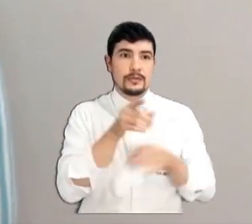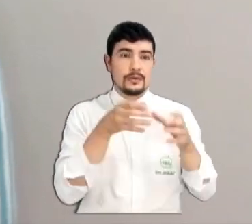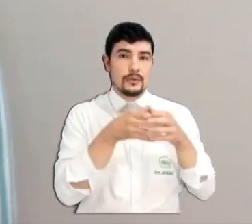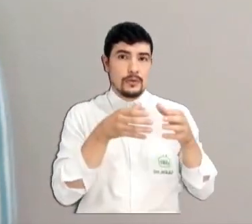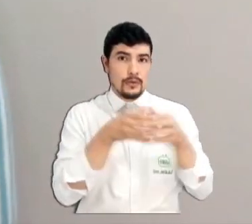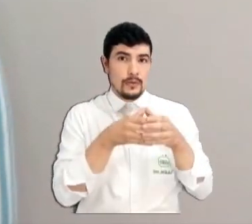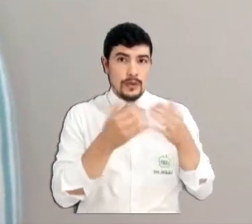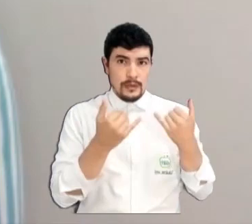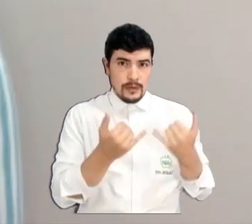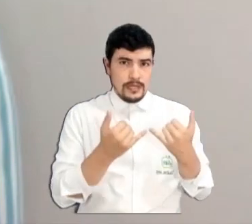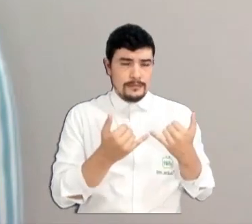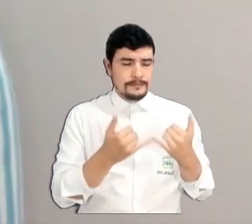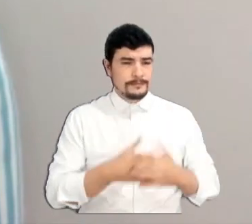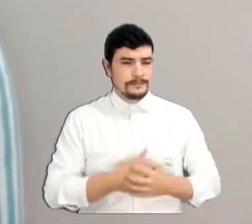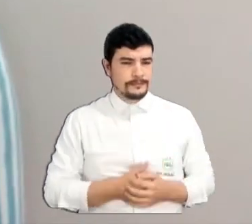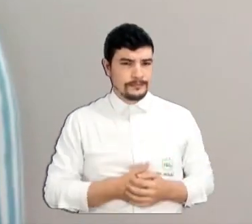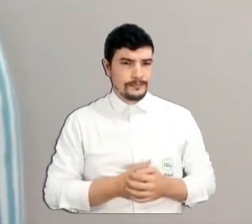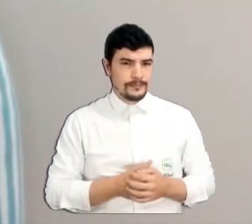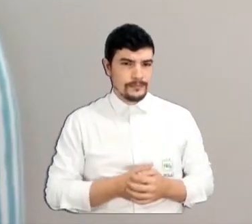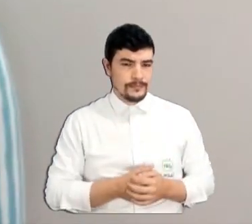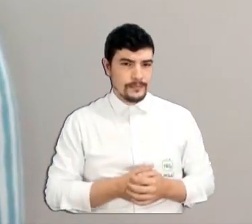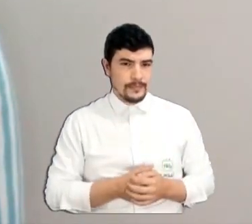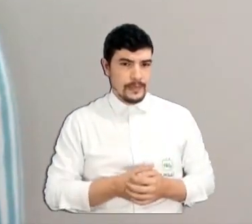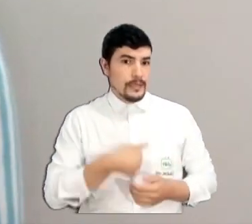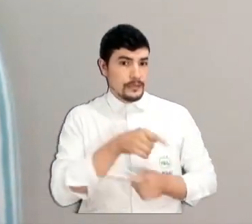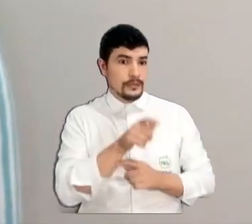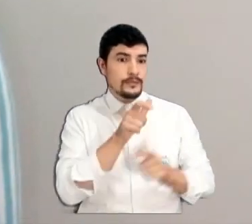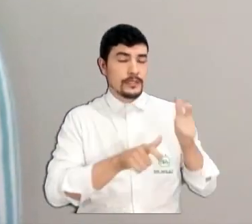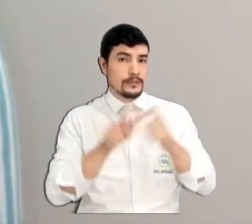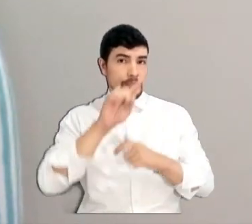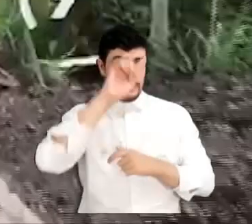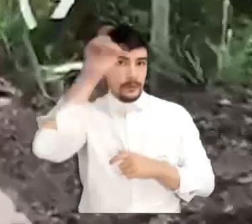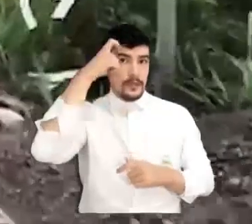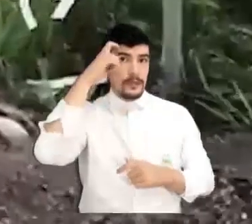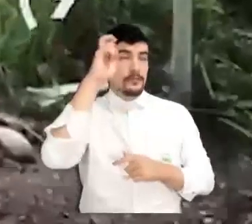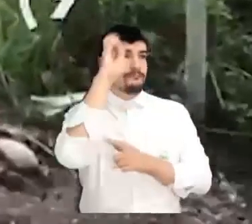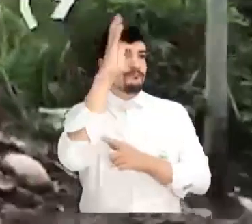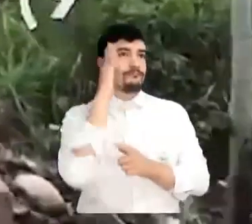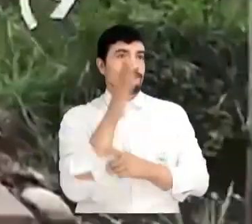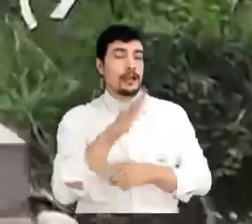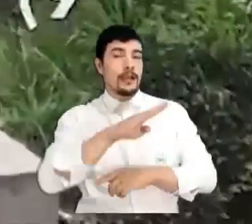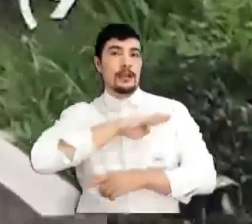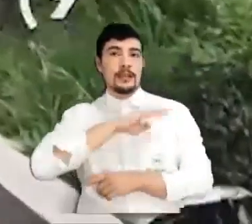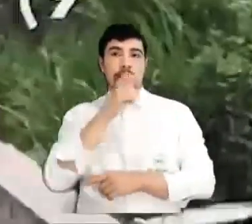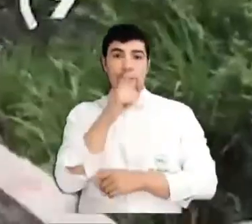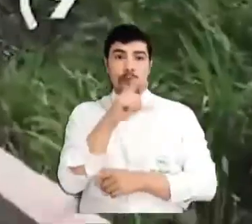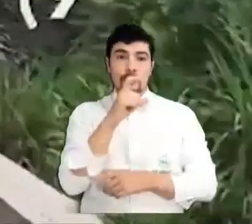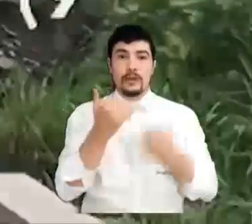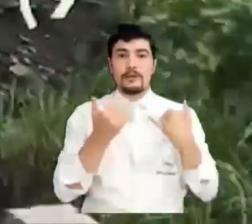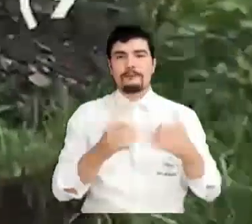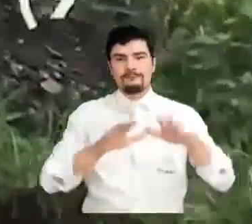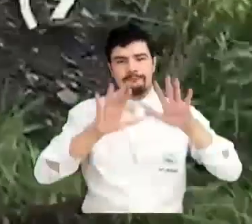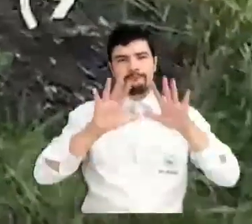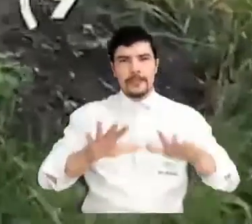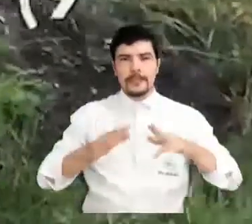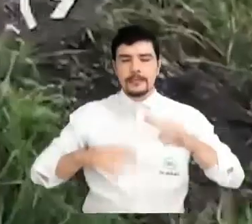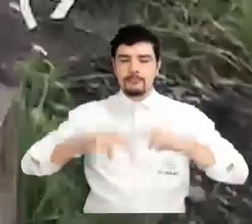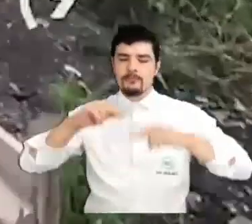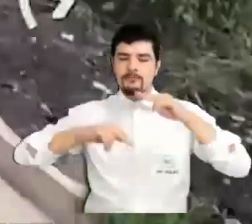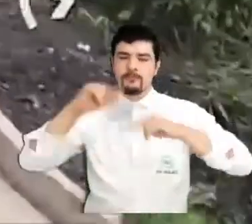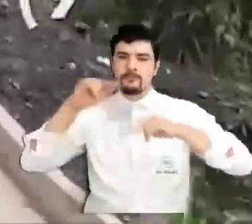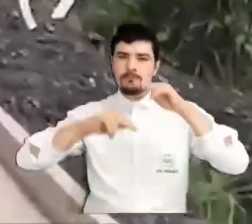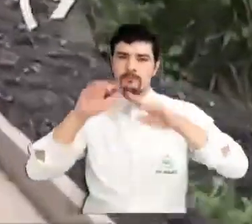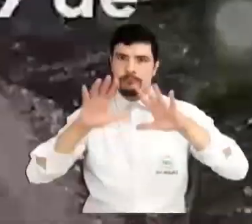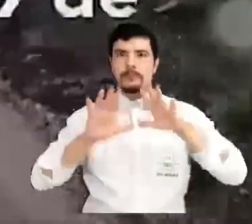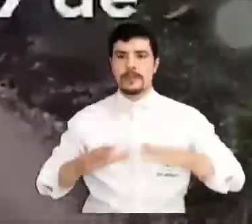Santander y Alcaldía de Cúcuta suspendieran las obras de infraestructura. Un ejemplo de esta parálisis se vive en los corredores viales